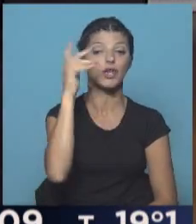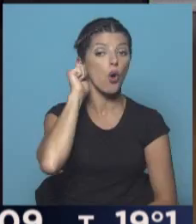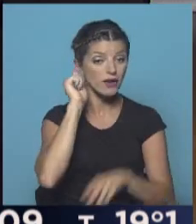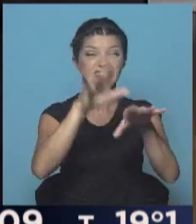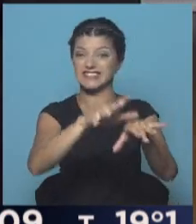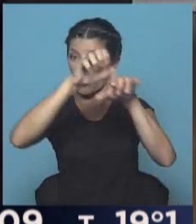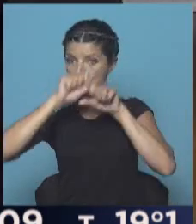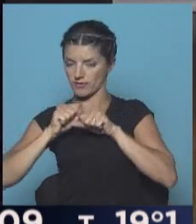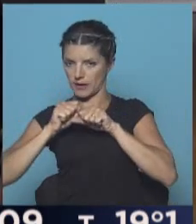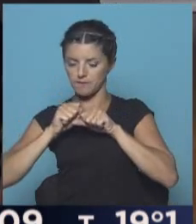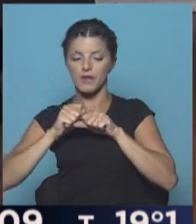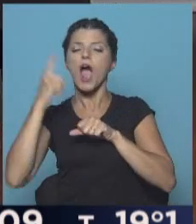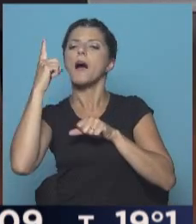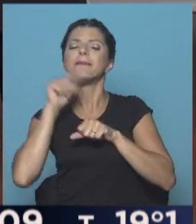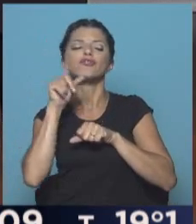Le pidieron